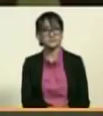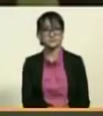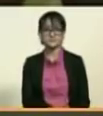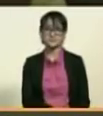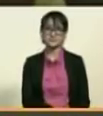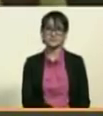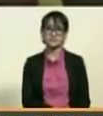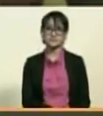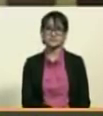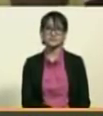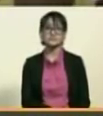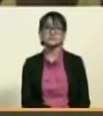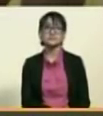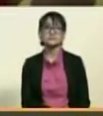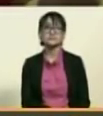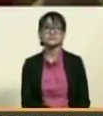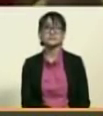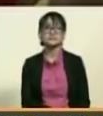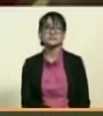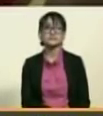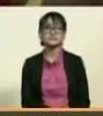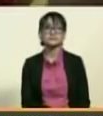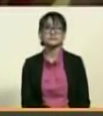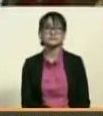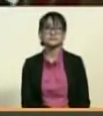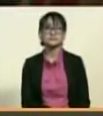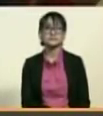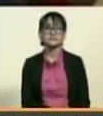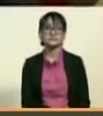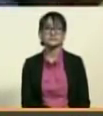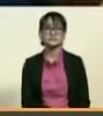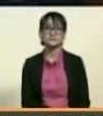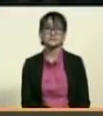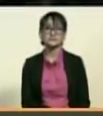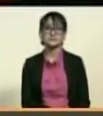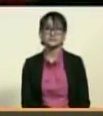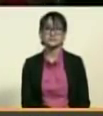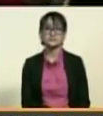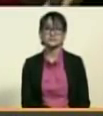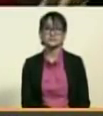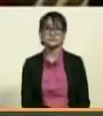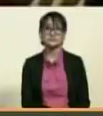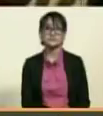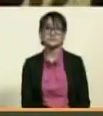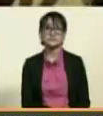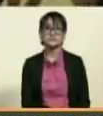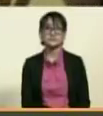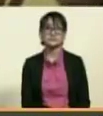representación.